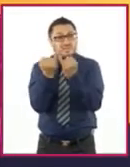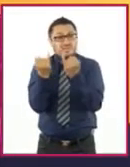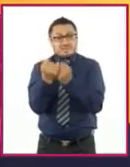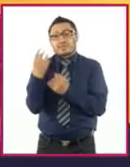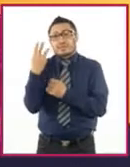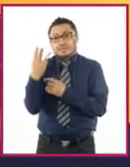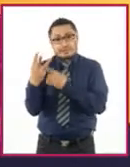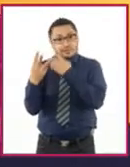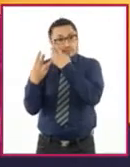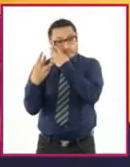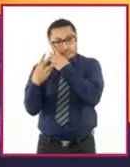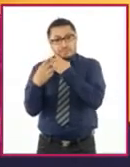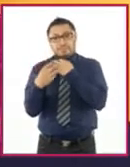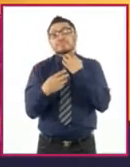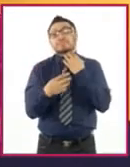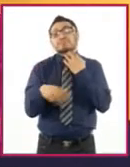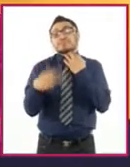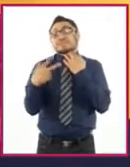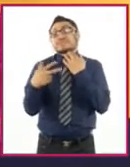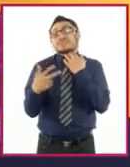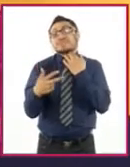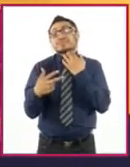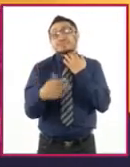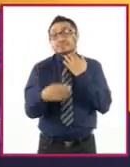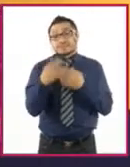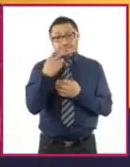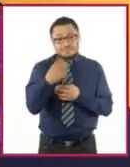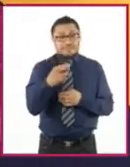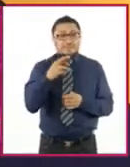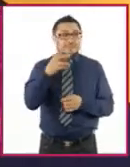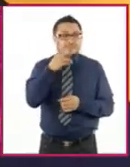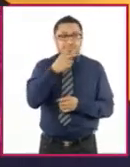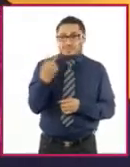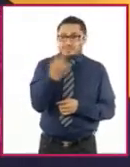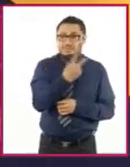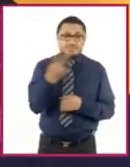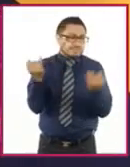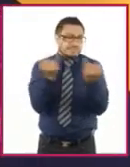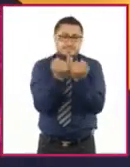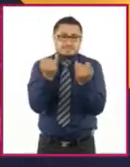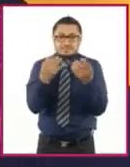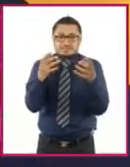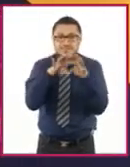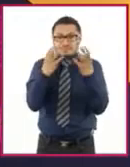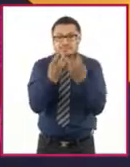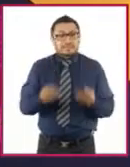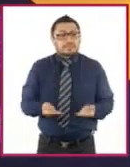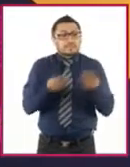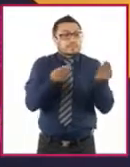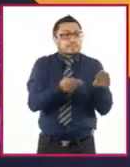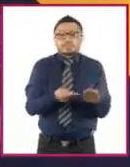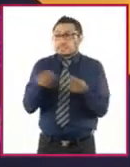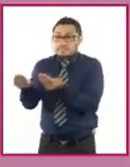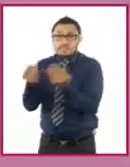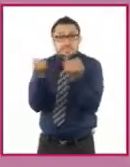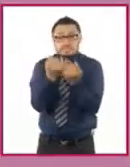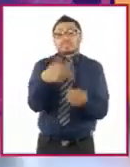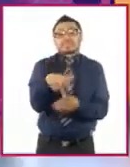3. Con esto se obtiene que ambos recibieron la misma cantidad de pelotas,